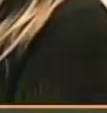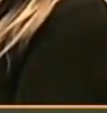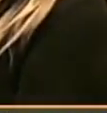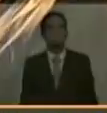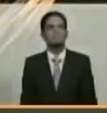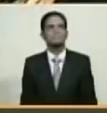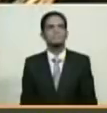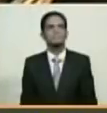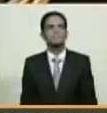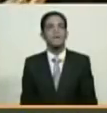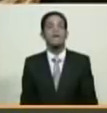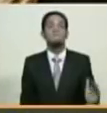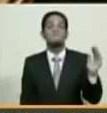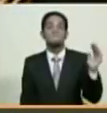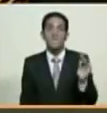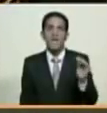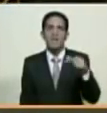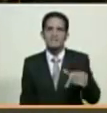no especializada.